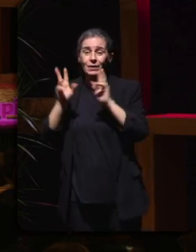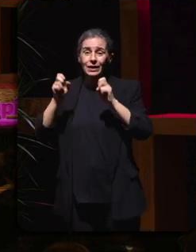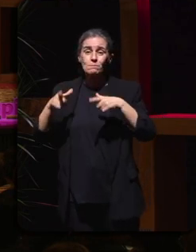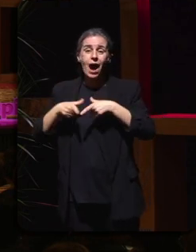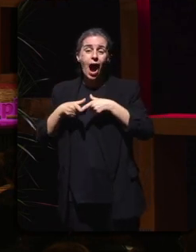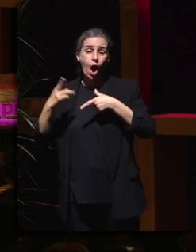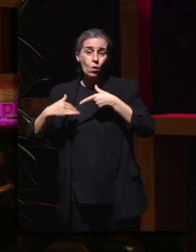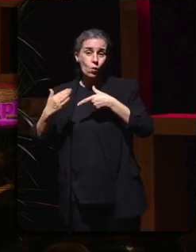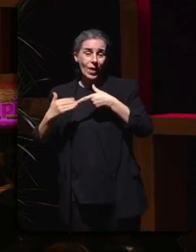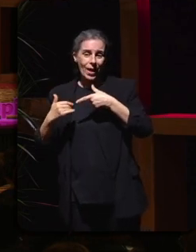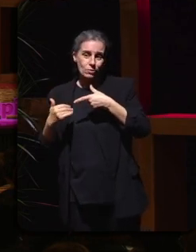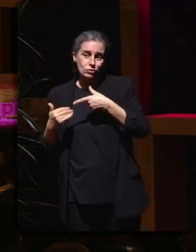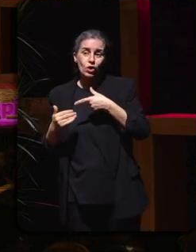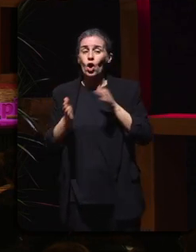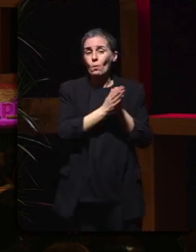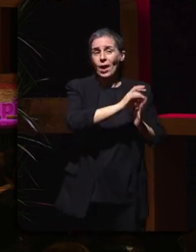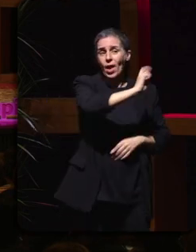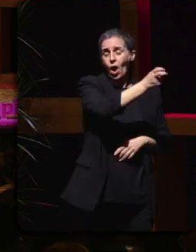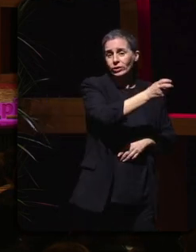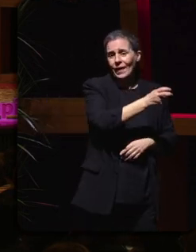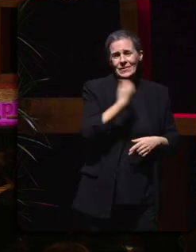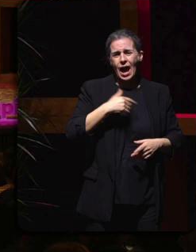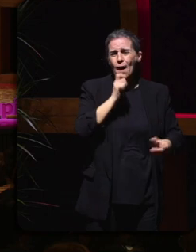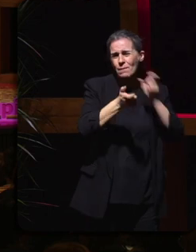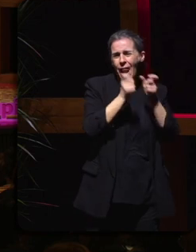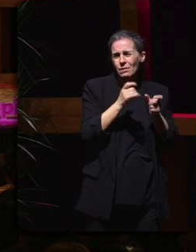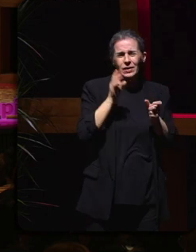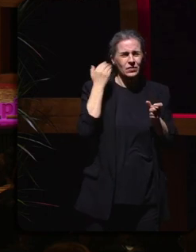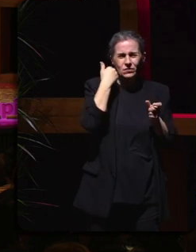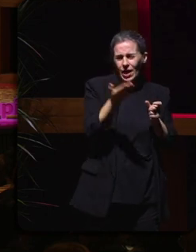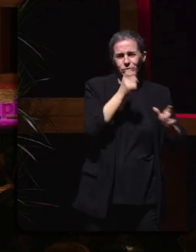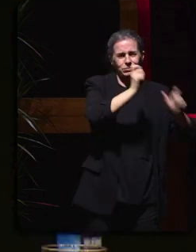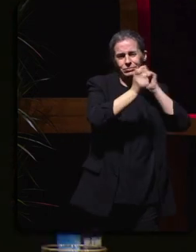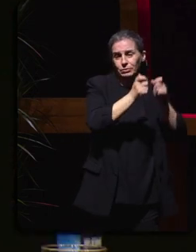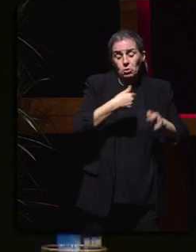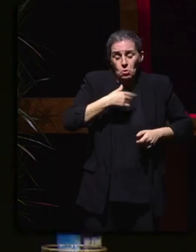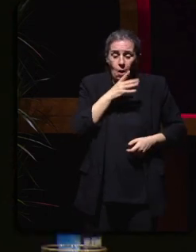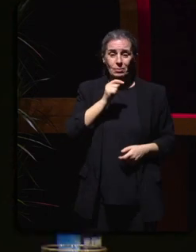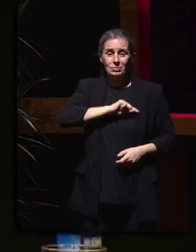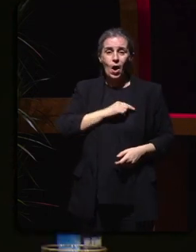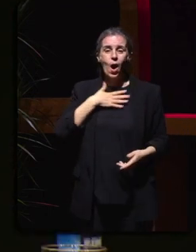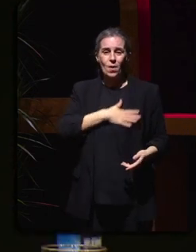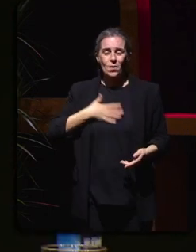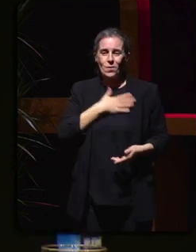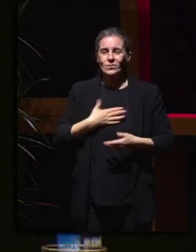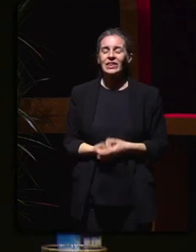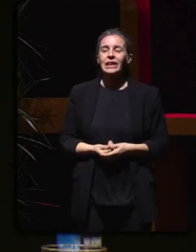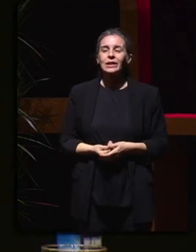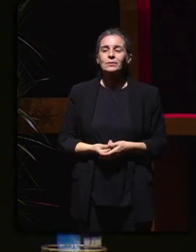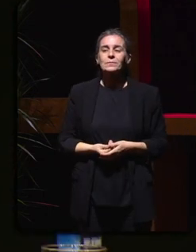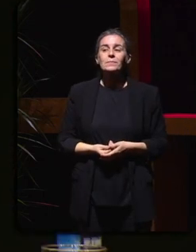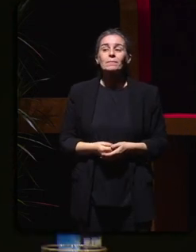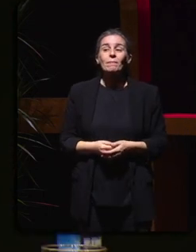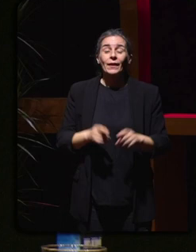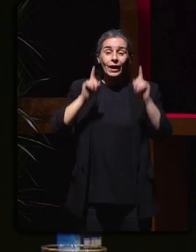todo lo que había que decir de palabrotas del universo con lo cual yo ya estoy aquí comodísima el caso el caso El